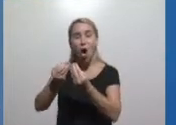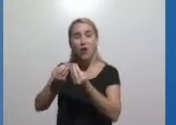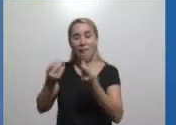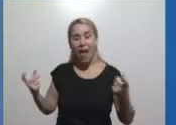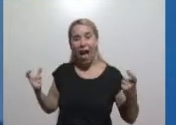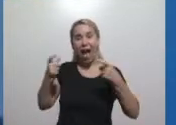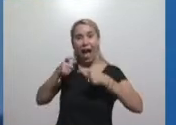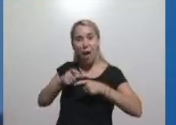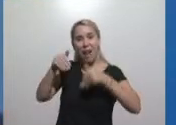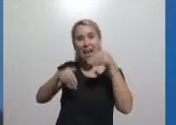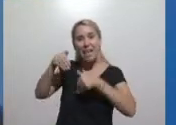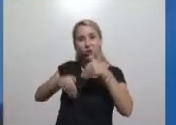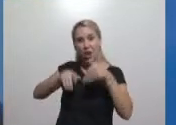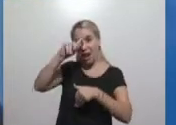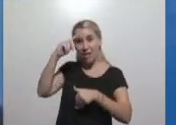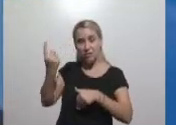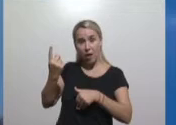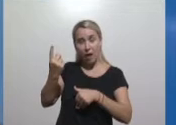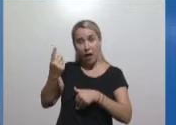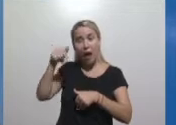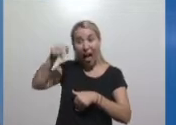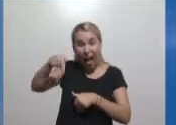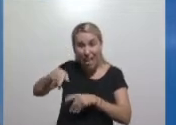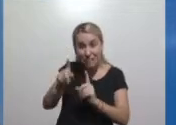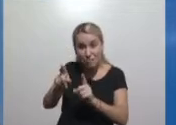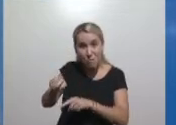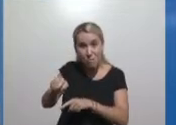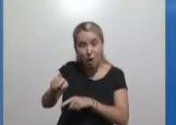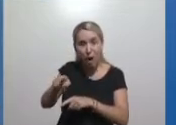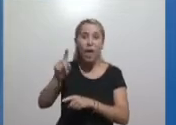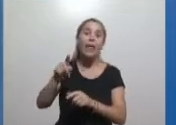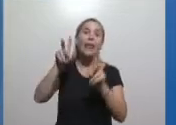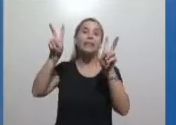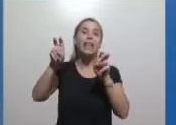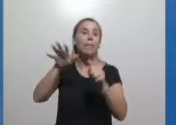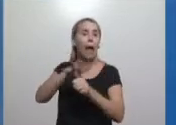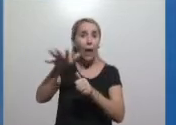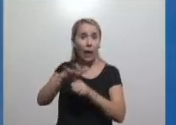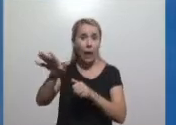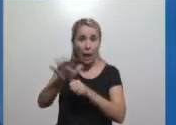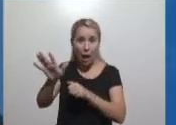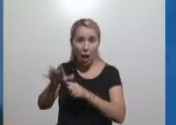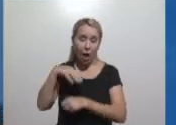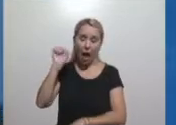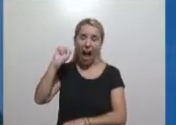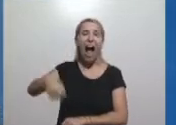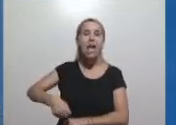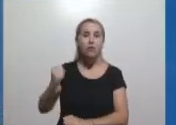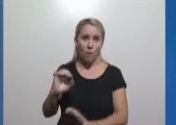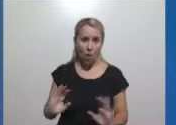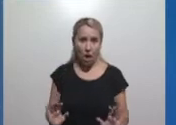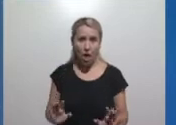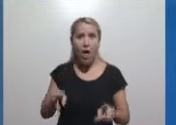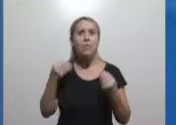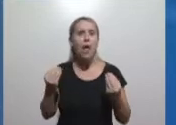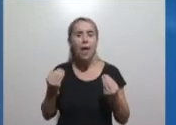Electoral Nacional, no se tuvo en cuenta el tema de género, porque la verdad que quien